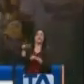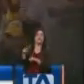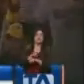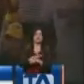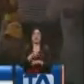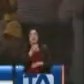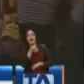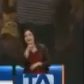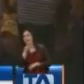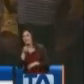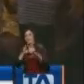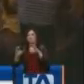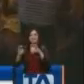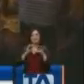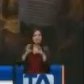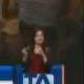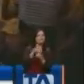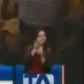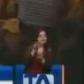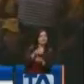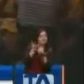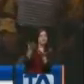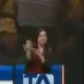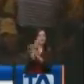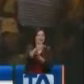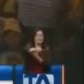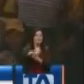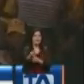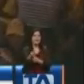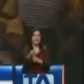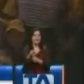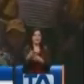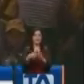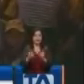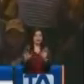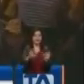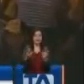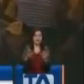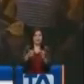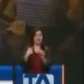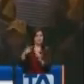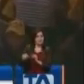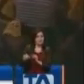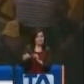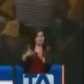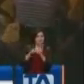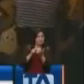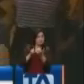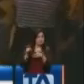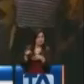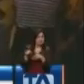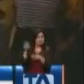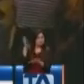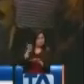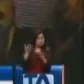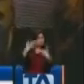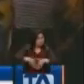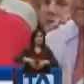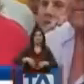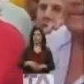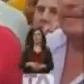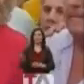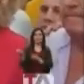de comunicación y dijo que este no es el fin de su cierre de campaña sino el inicio de su segunda vuelta esto fue lo que nos